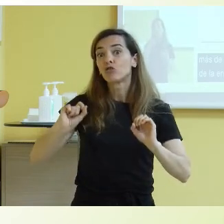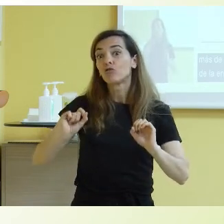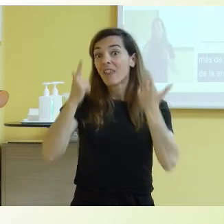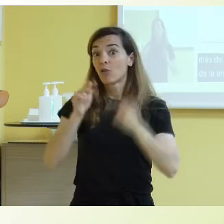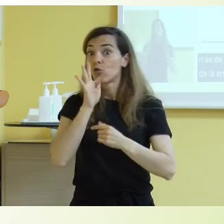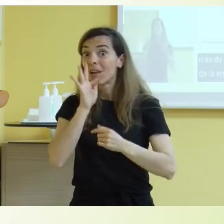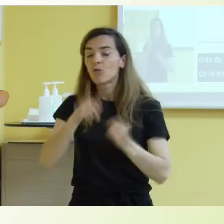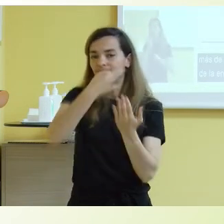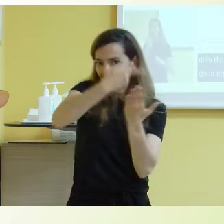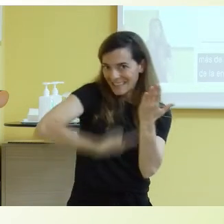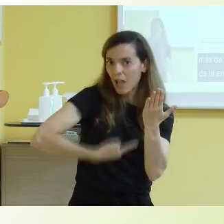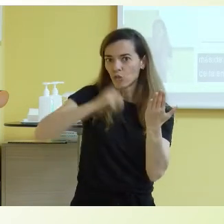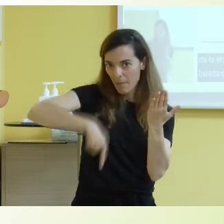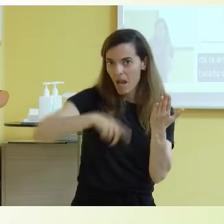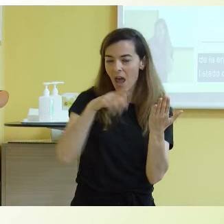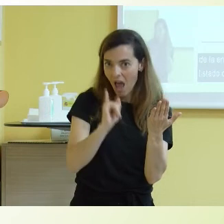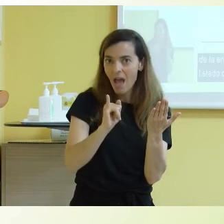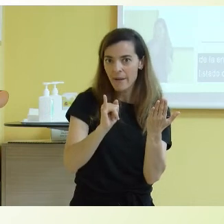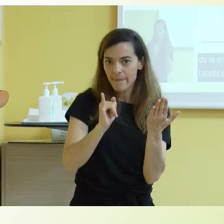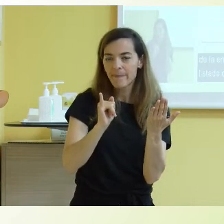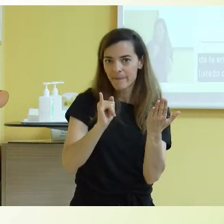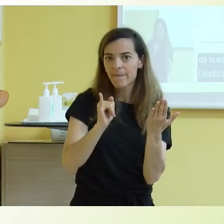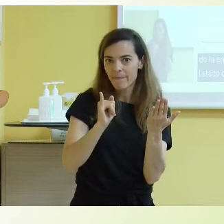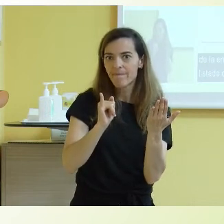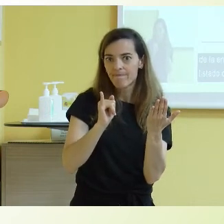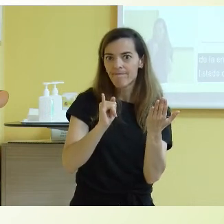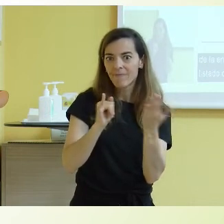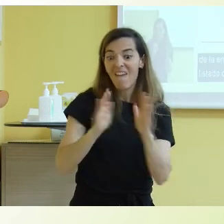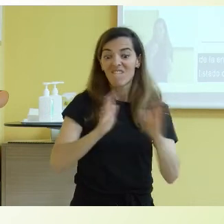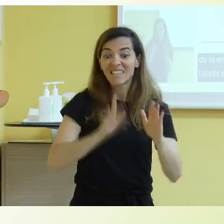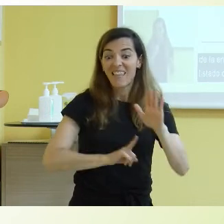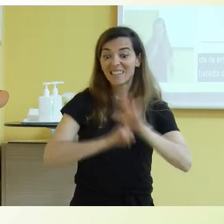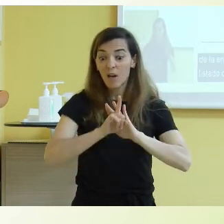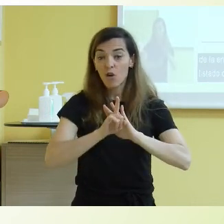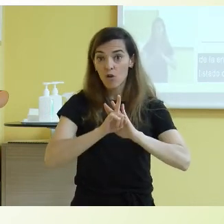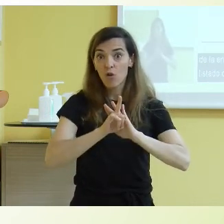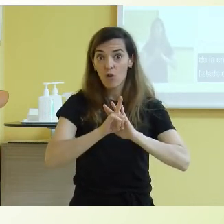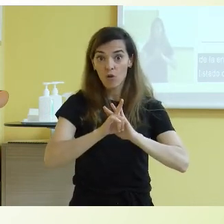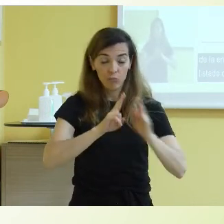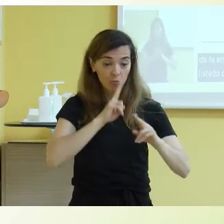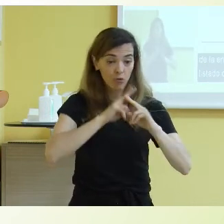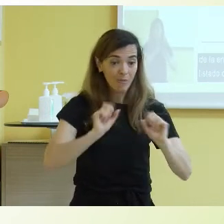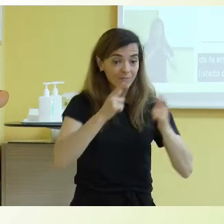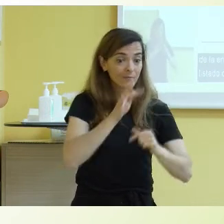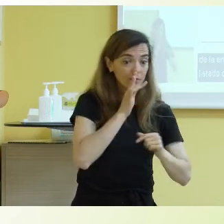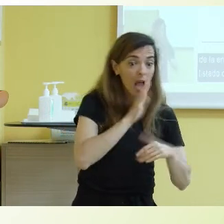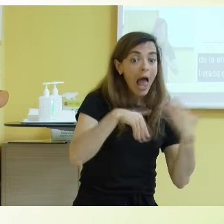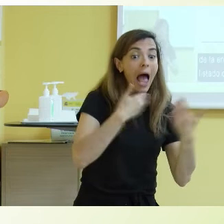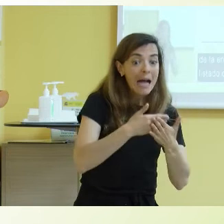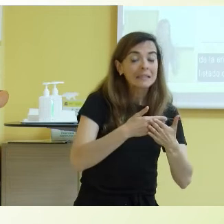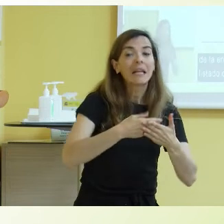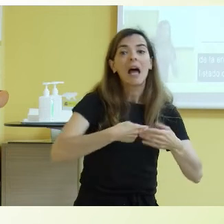huérfanos en todas las fases de desarrollo, desde la designación huérfana hasta la autorización de